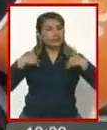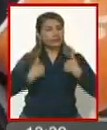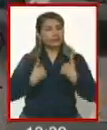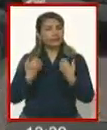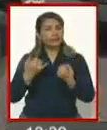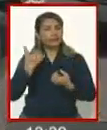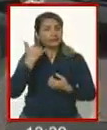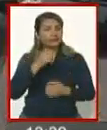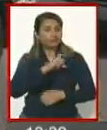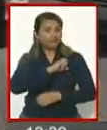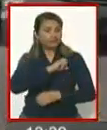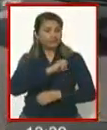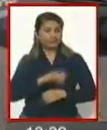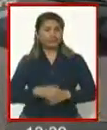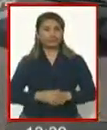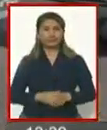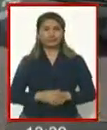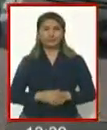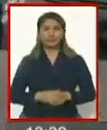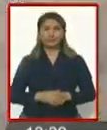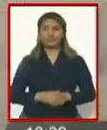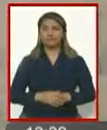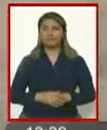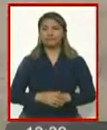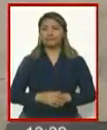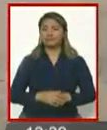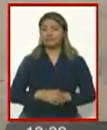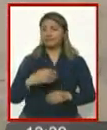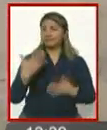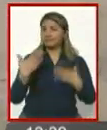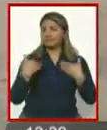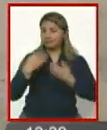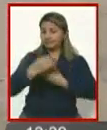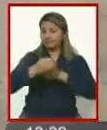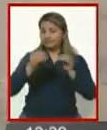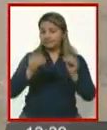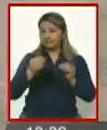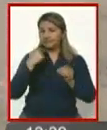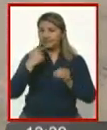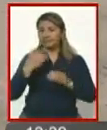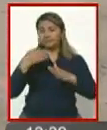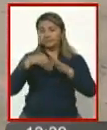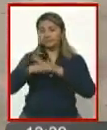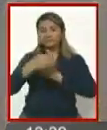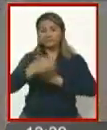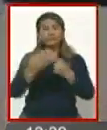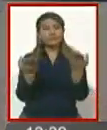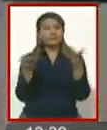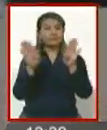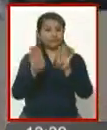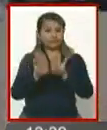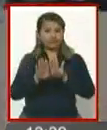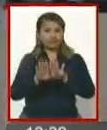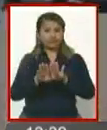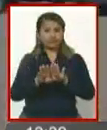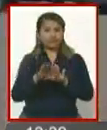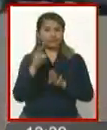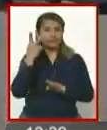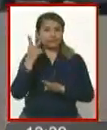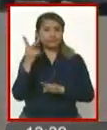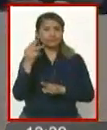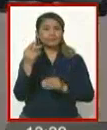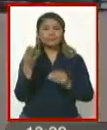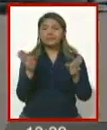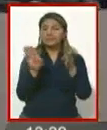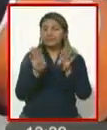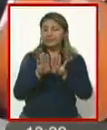nada más llamé a la patrulla ahora. ¿Él lo cita siempre a este punto o tiene su oficina? Sí, aquí adentro de su oficina, ya lo han cerrado ahorita que lo vio la prensa, lo